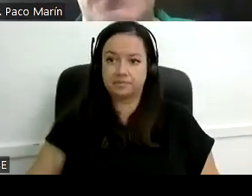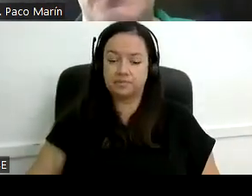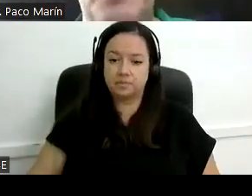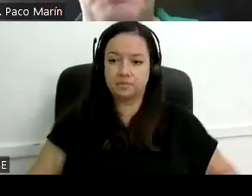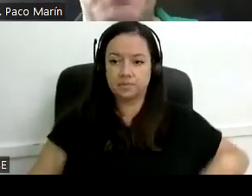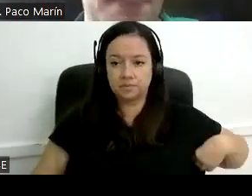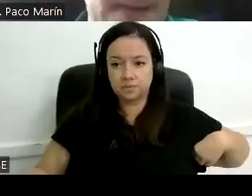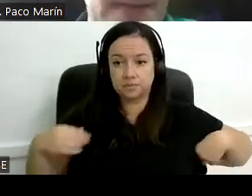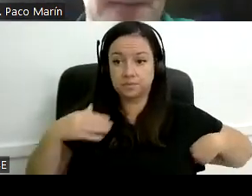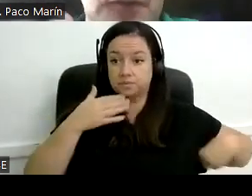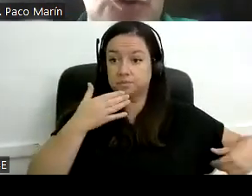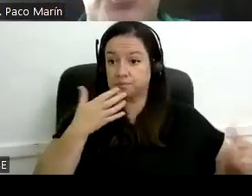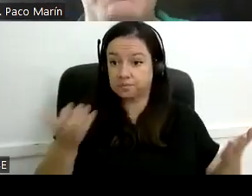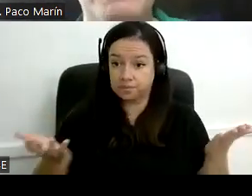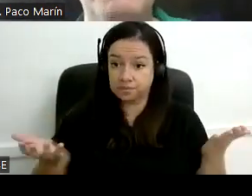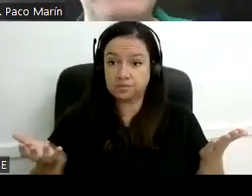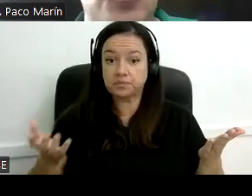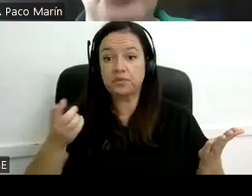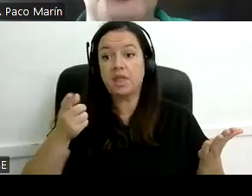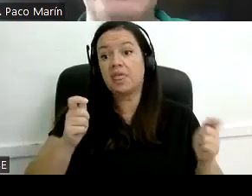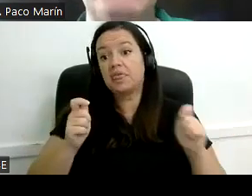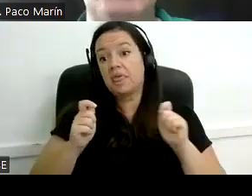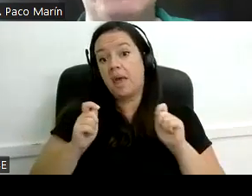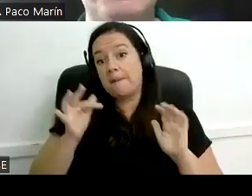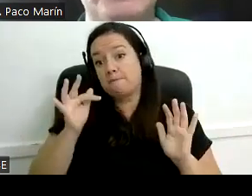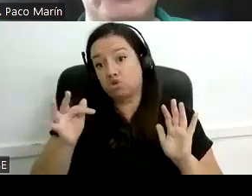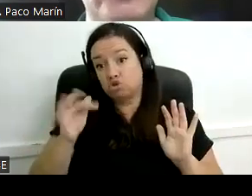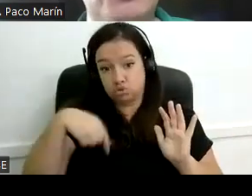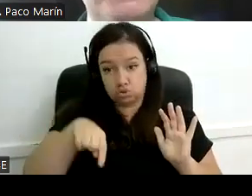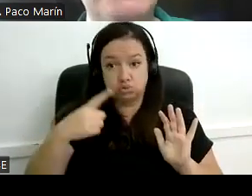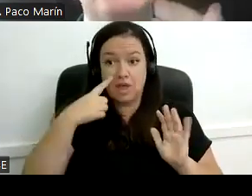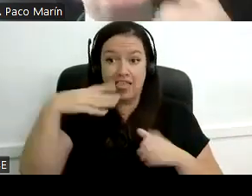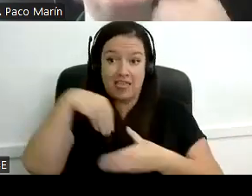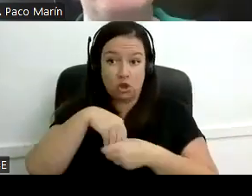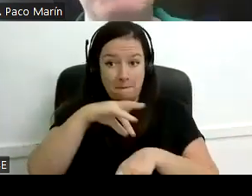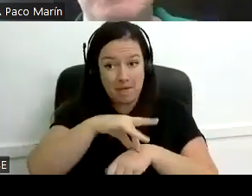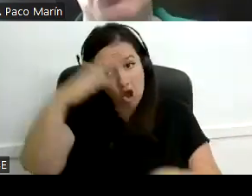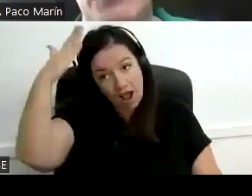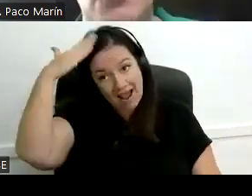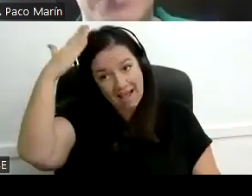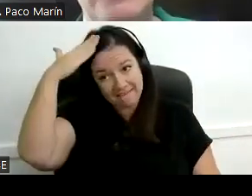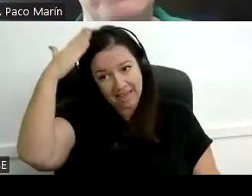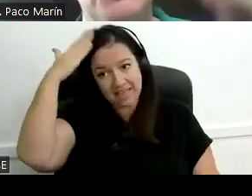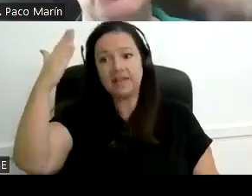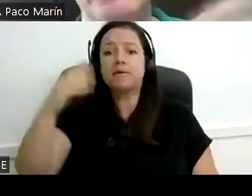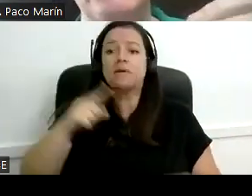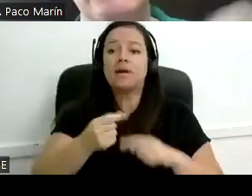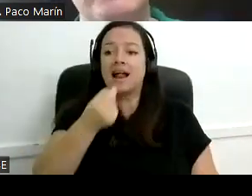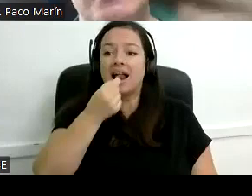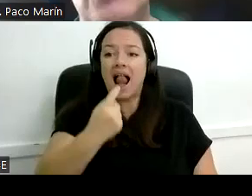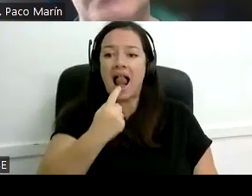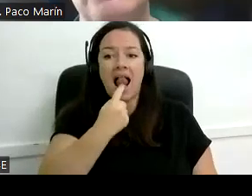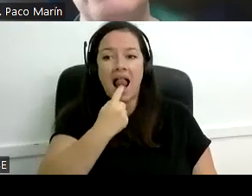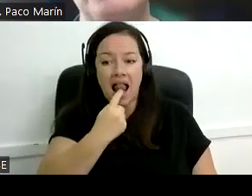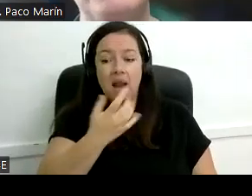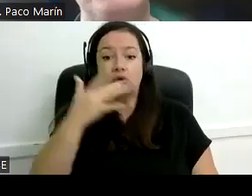no nos puede venir bien y que nosotros utilizamos bastante en los centros de salud es utilizar la vía sublingual. Es decir, si tú